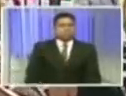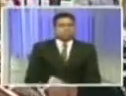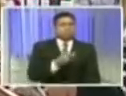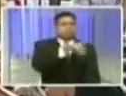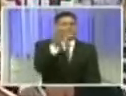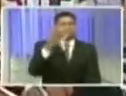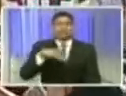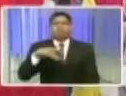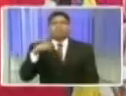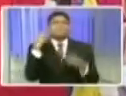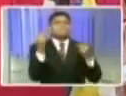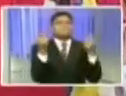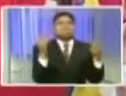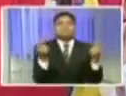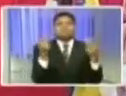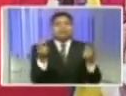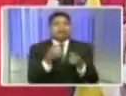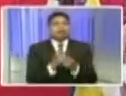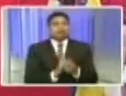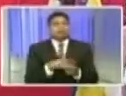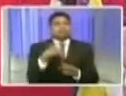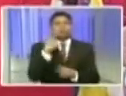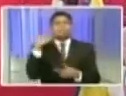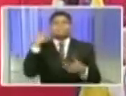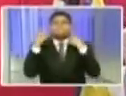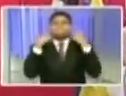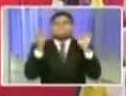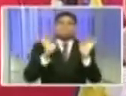Pila, Potro, pila, deja la dispersión.